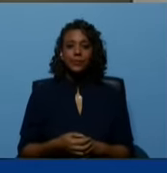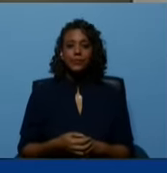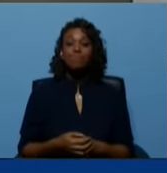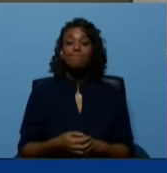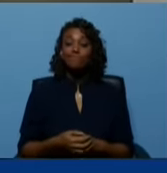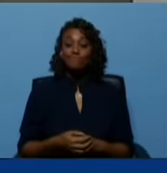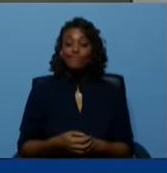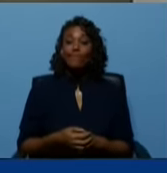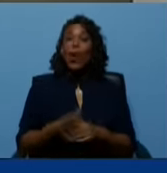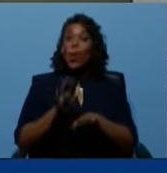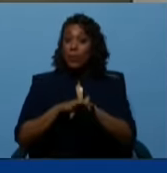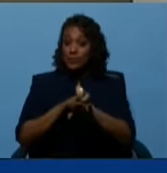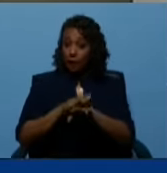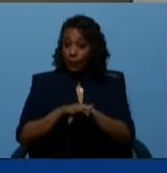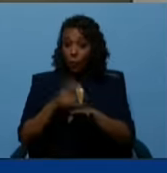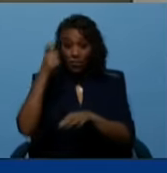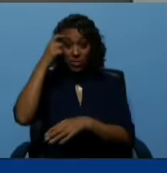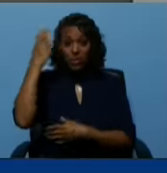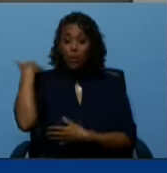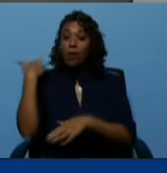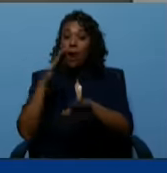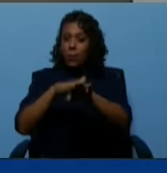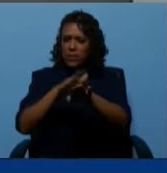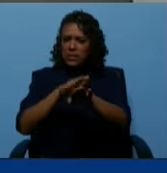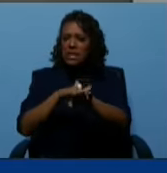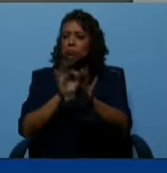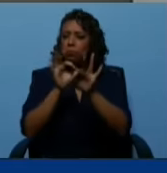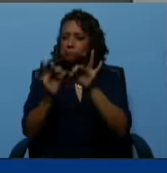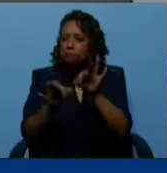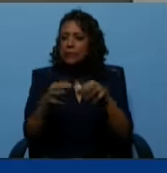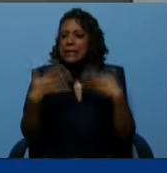Lo dijimos antes.